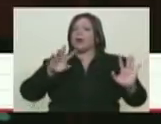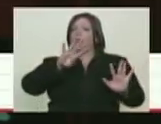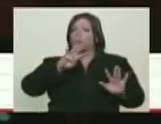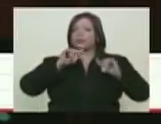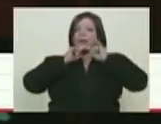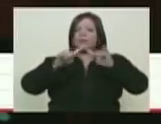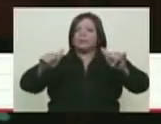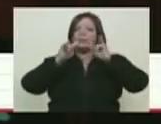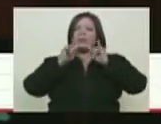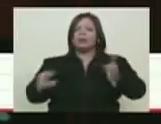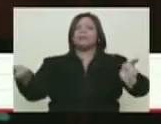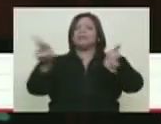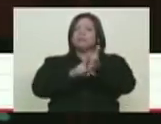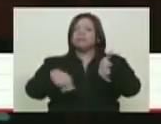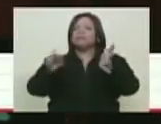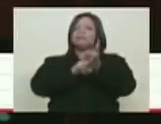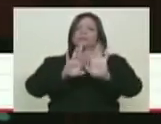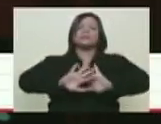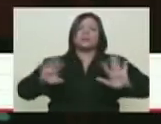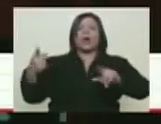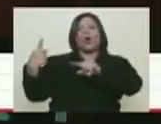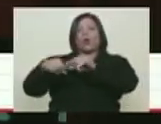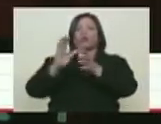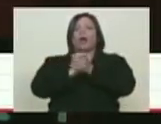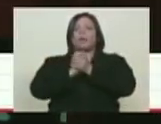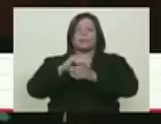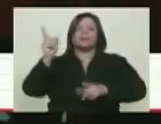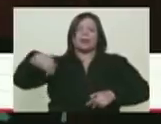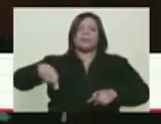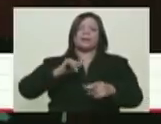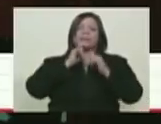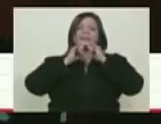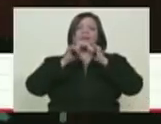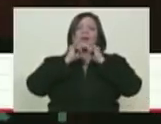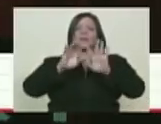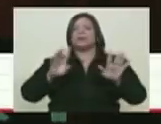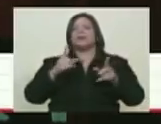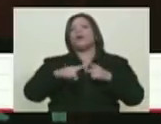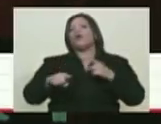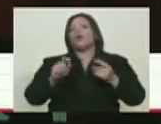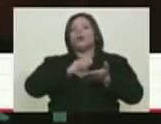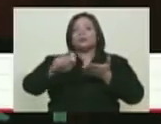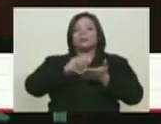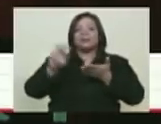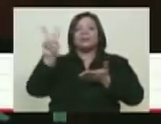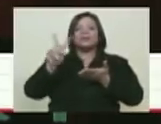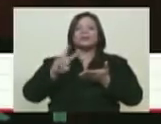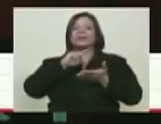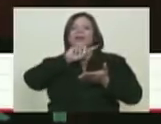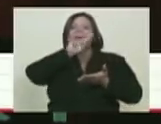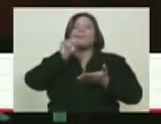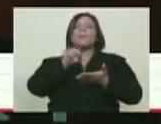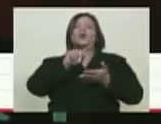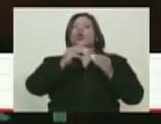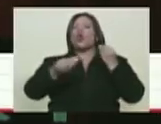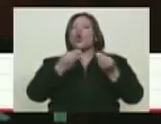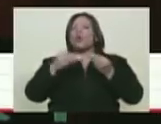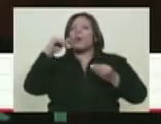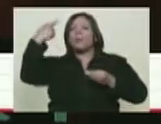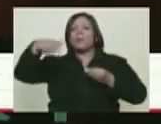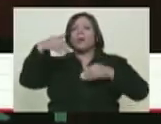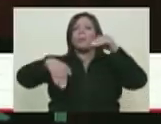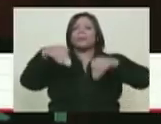divulgado tantas veces y también por algunos colegas. Luis Medina, a través de la etiqueta Toma Nota Venezuela, pregunta cómo ve el panorama para las